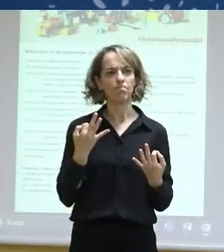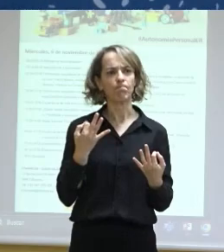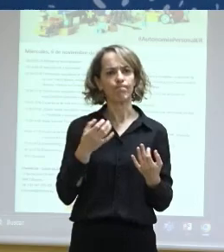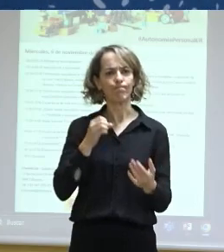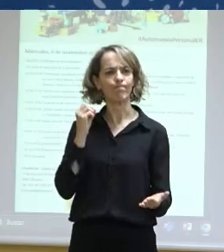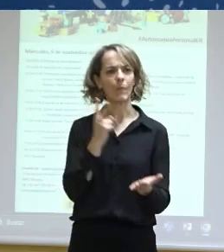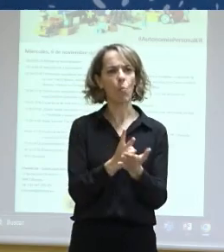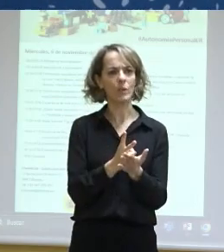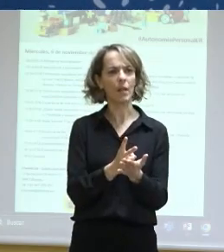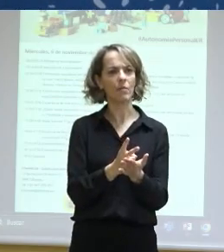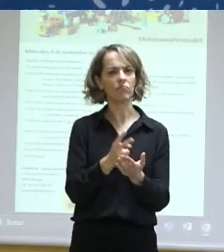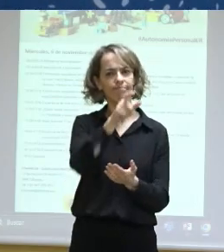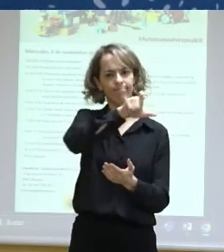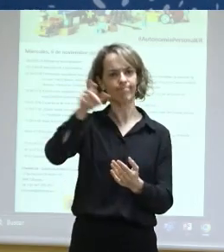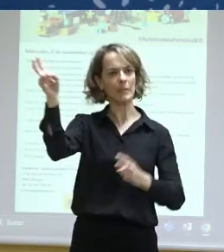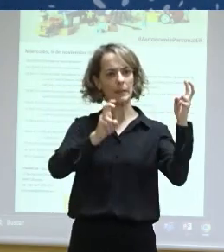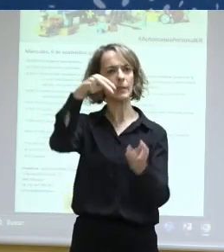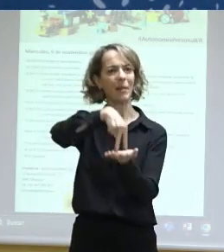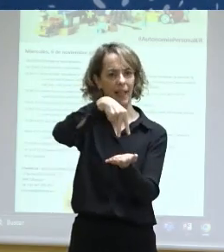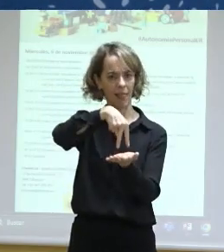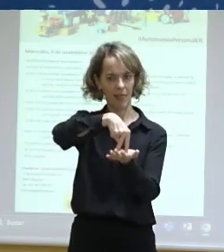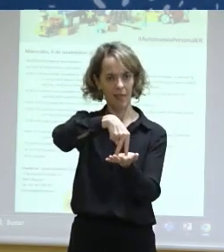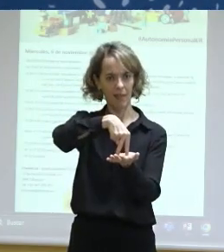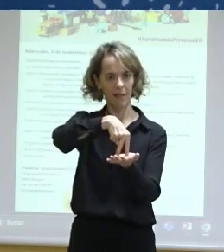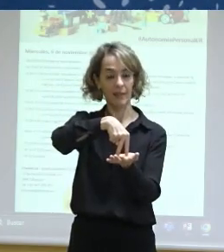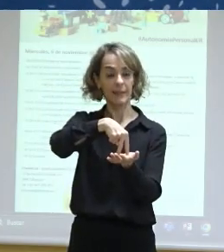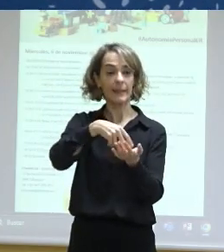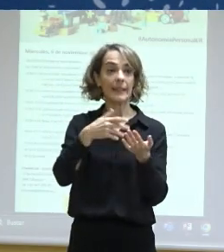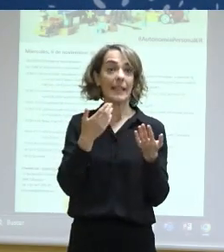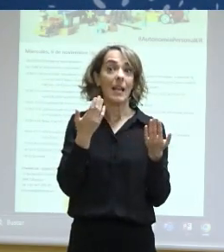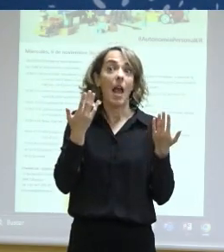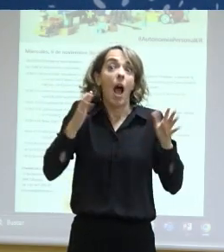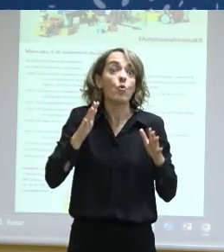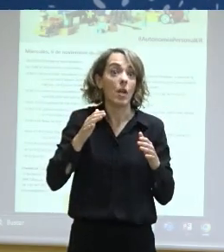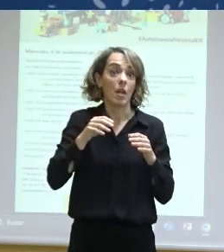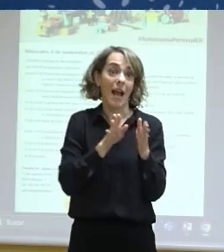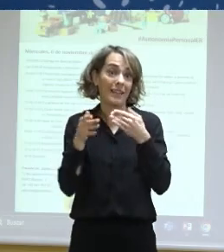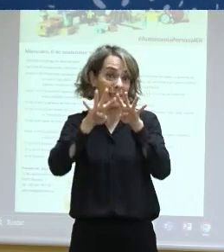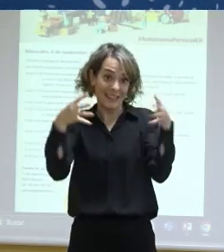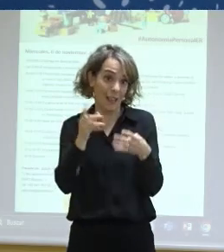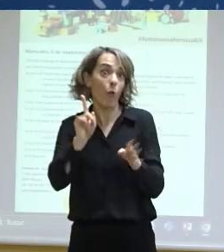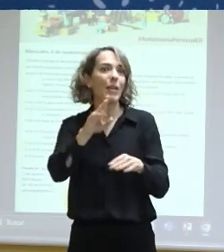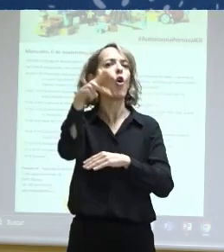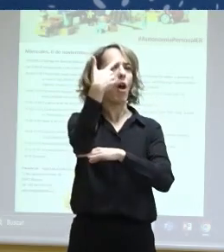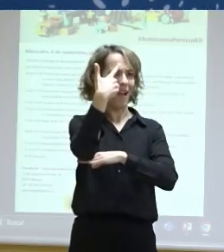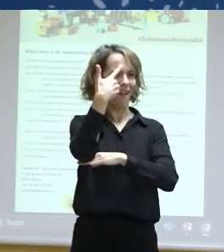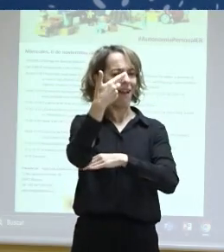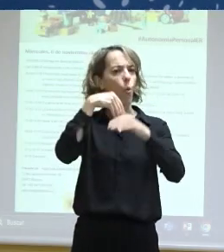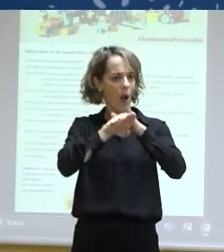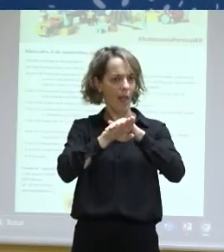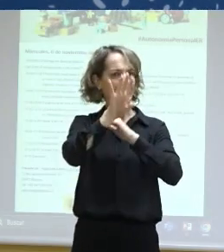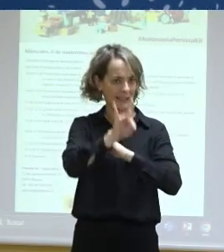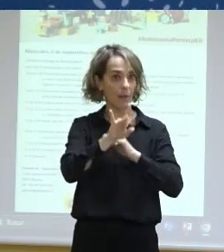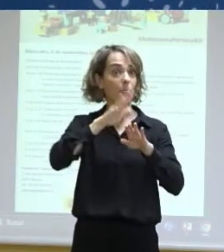apostando por la presencialidad, y también, aunque no es en streaming, también esto va a quedar grabado para que una